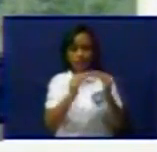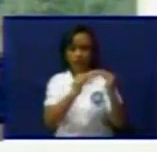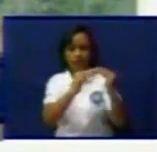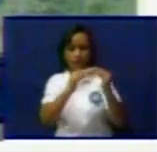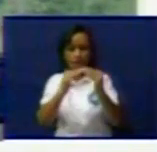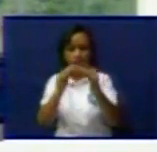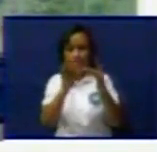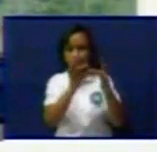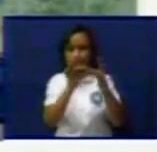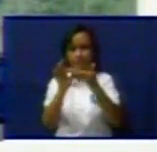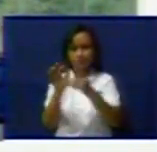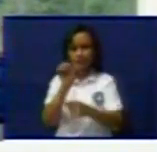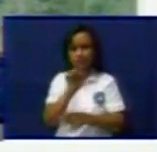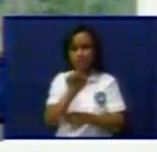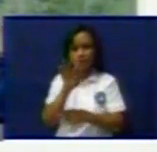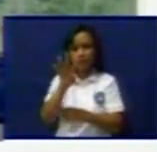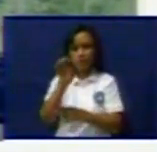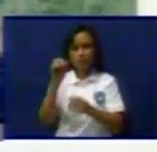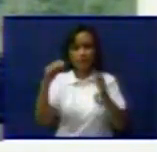residencial será de